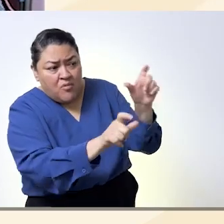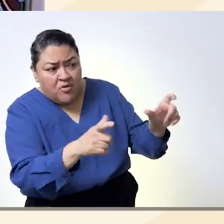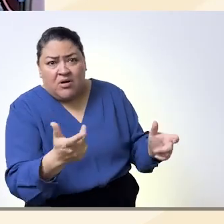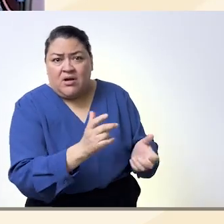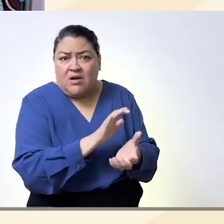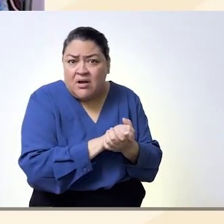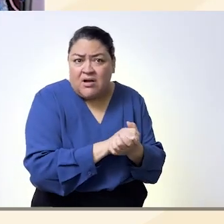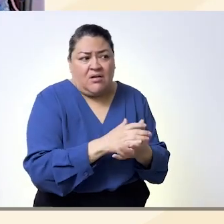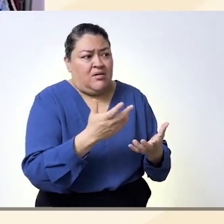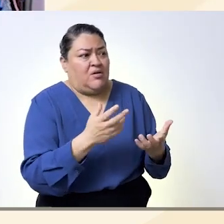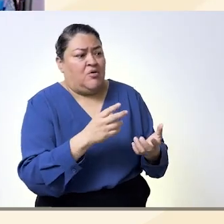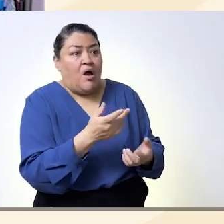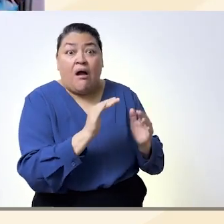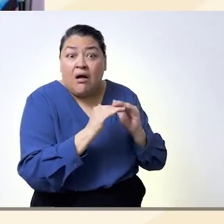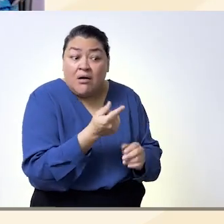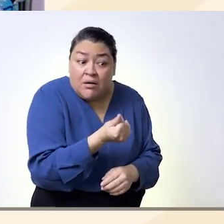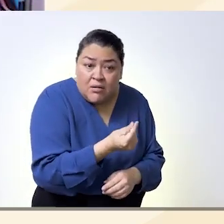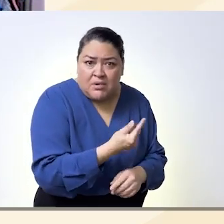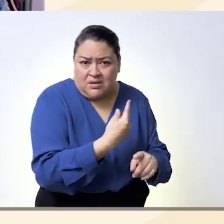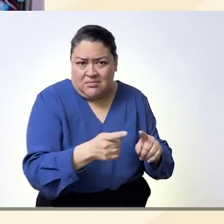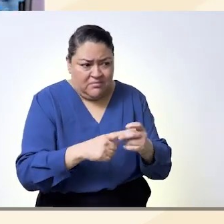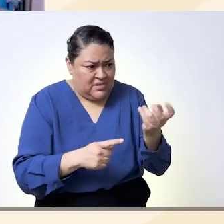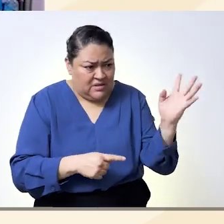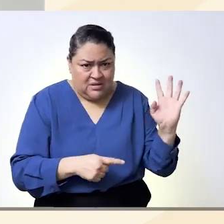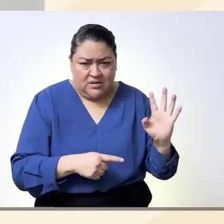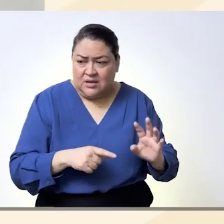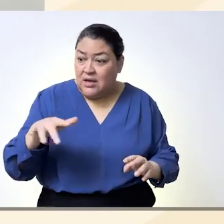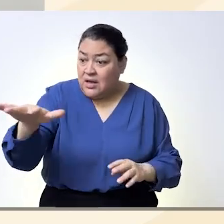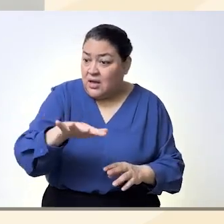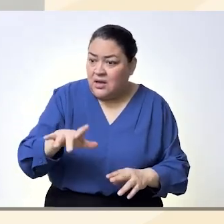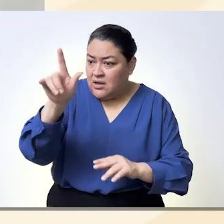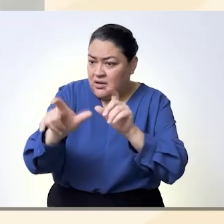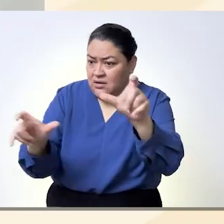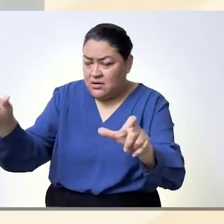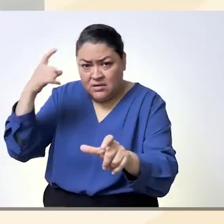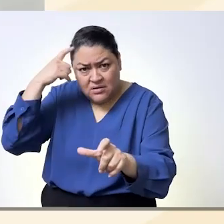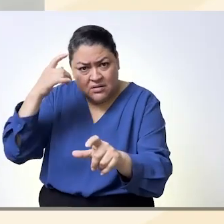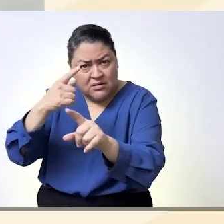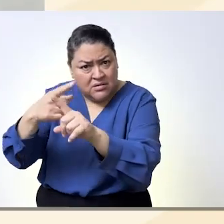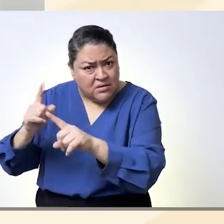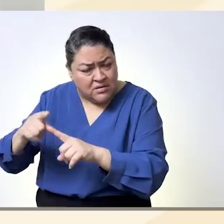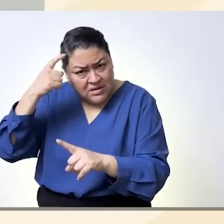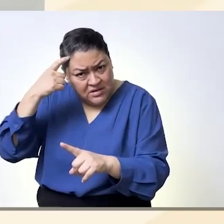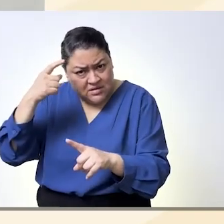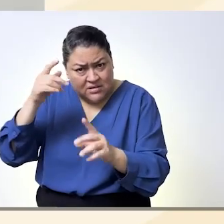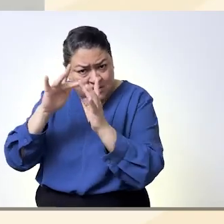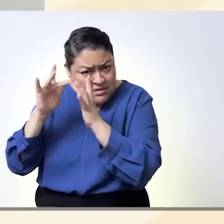estas cuestiones de no poder reconocer que hay otras formas de intensiar y de otro tipo de viaje emocional que tenemos, ¿no? Y ahí está una cuestión que